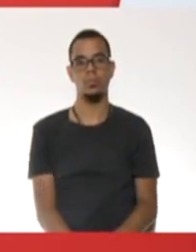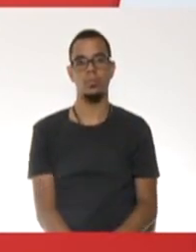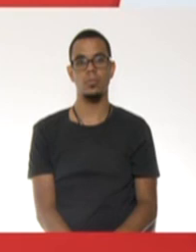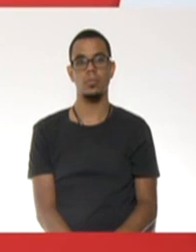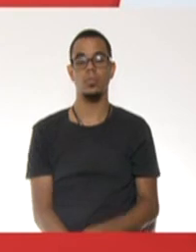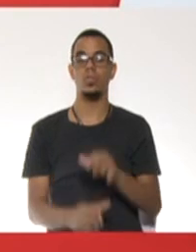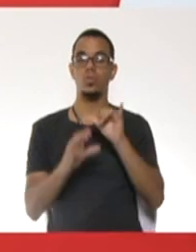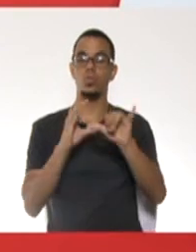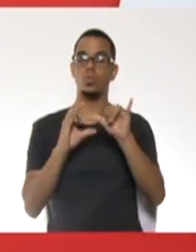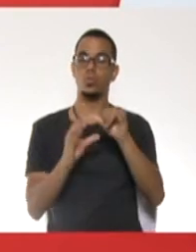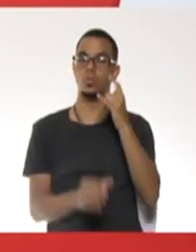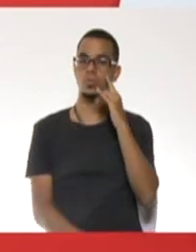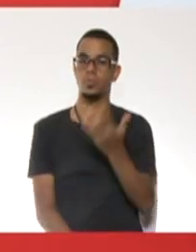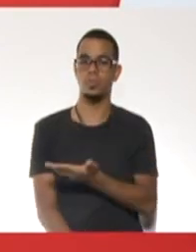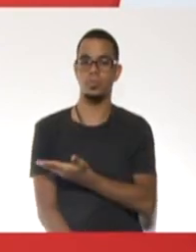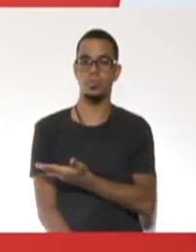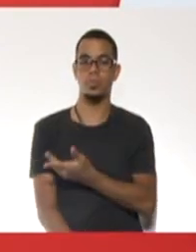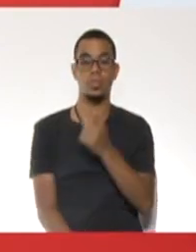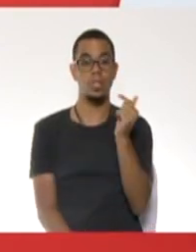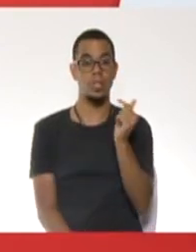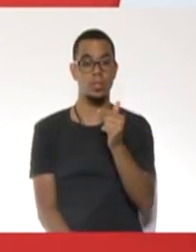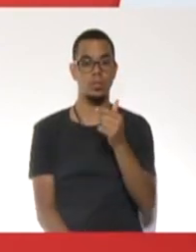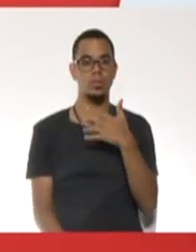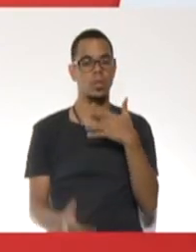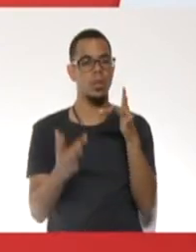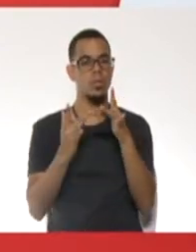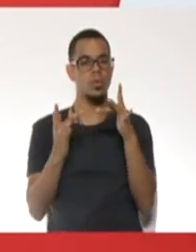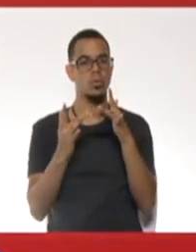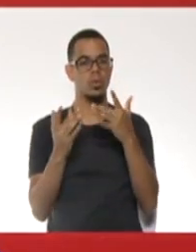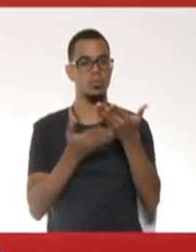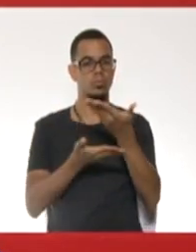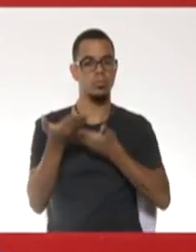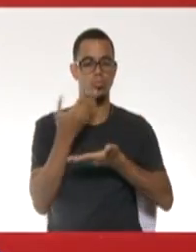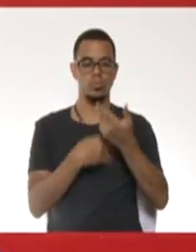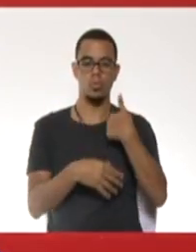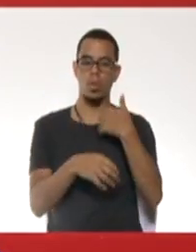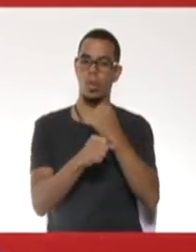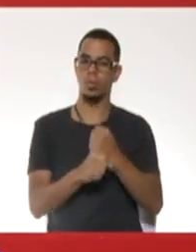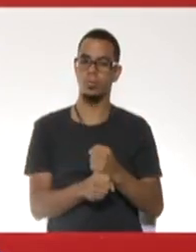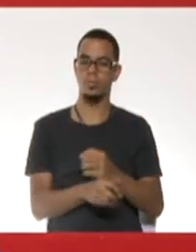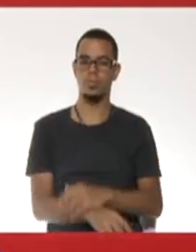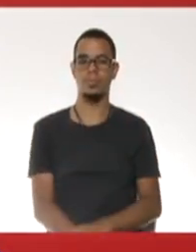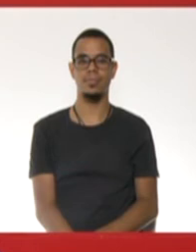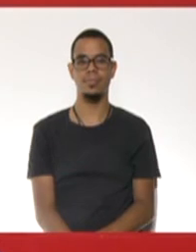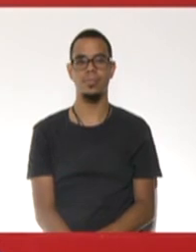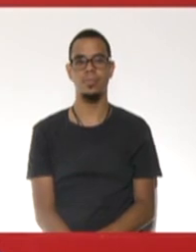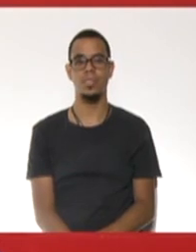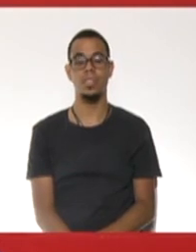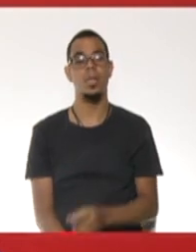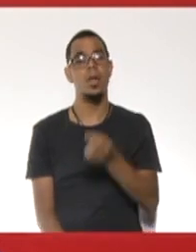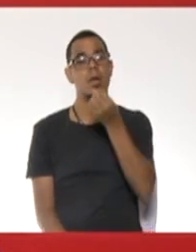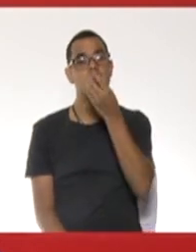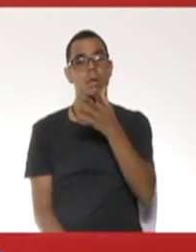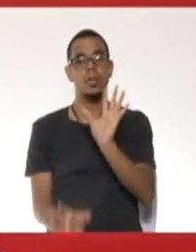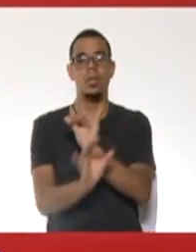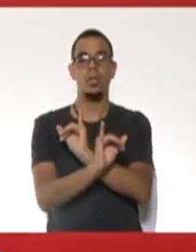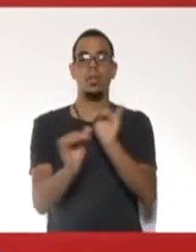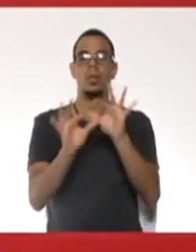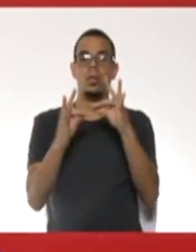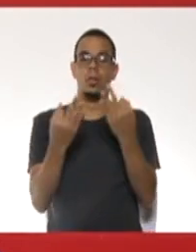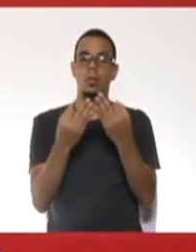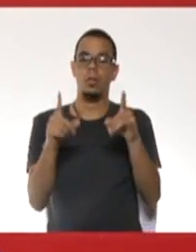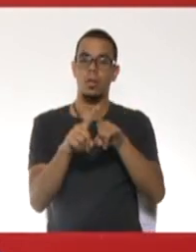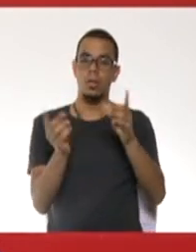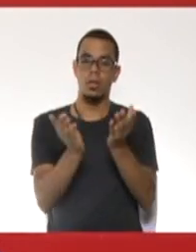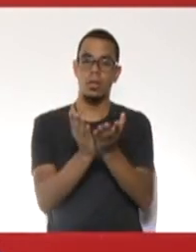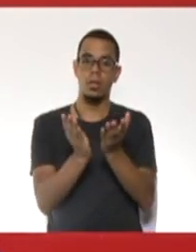activos en nuestras redes sociales y allí los estaré esperando. Ahora sí, amigos y amigas, llegamos al final de Cada Familia,